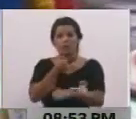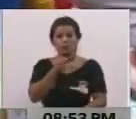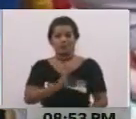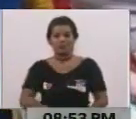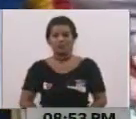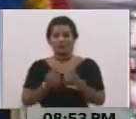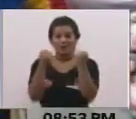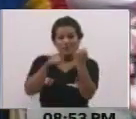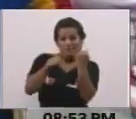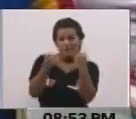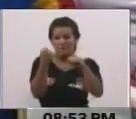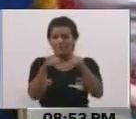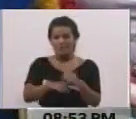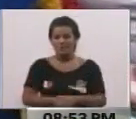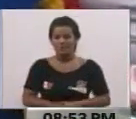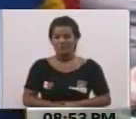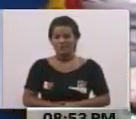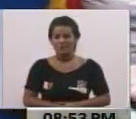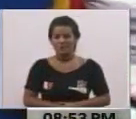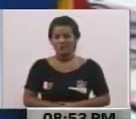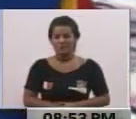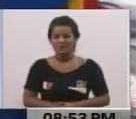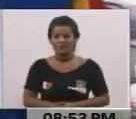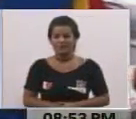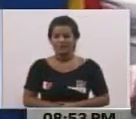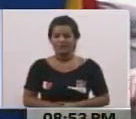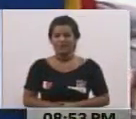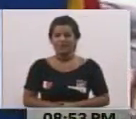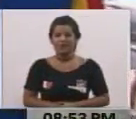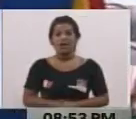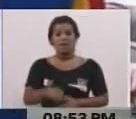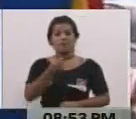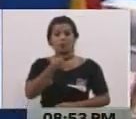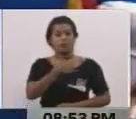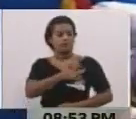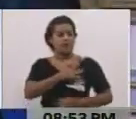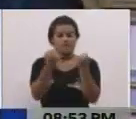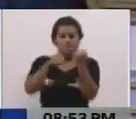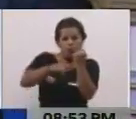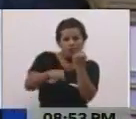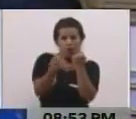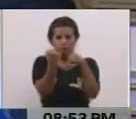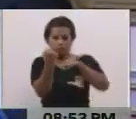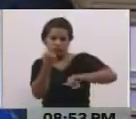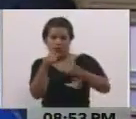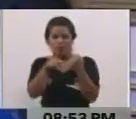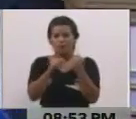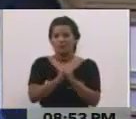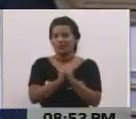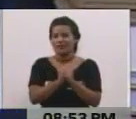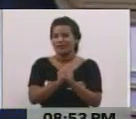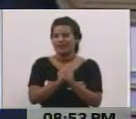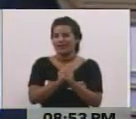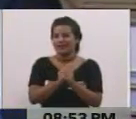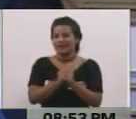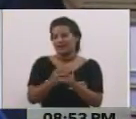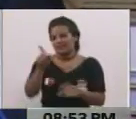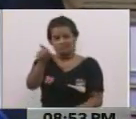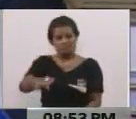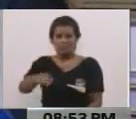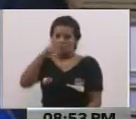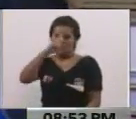Gloria de Venezuela también. Sí. Así es. En el boxeo. Boxeo. Y bueno, ¿qué más que el ejemplo de mi padre